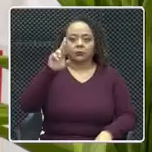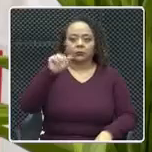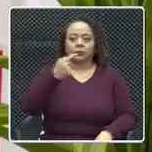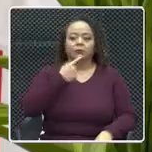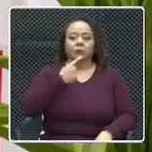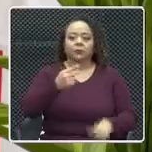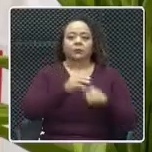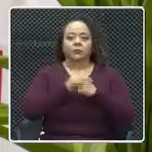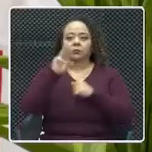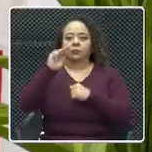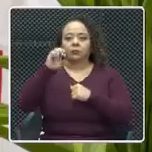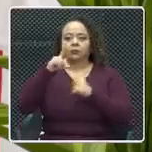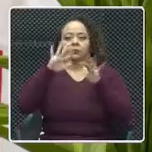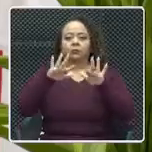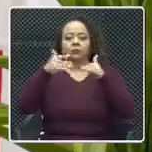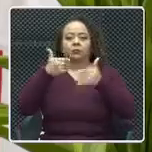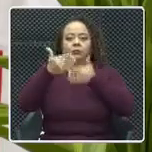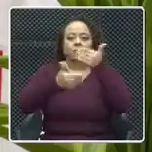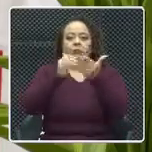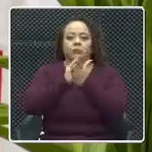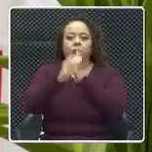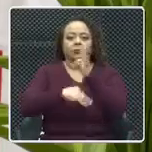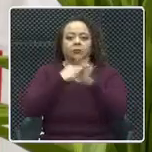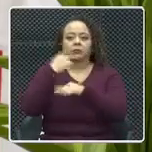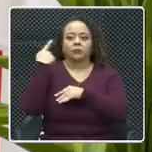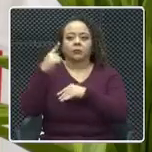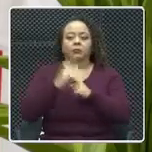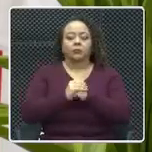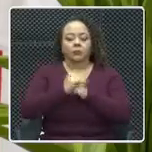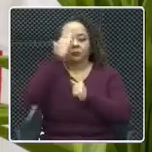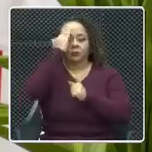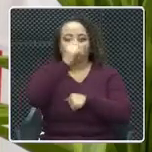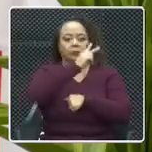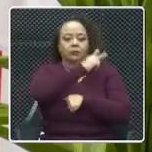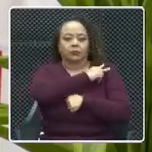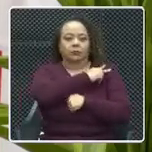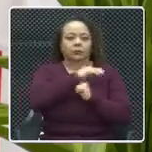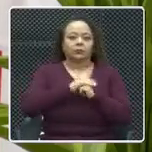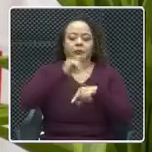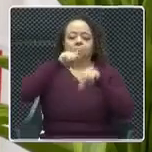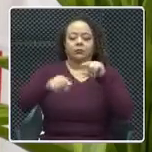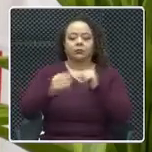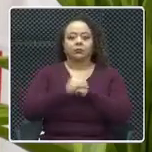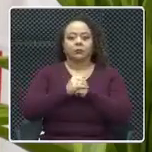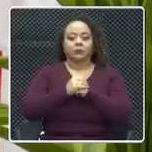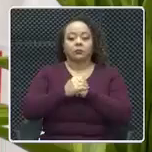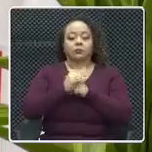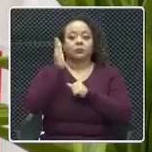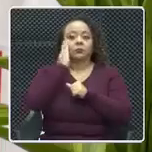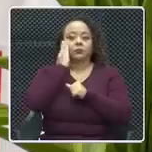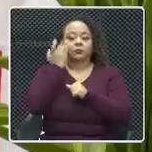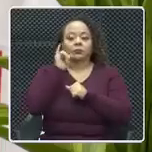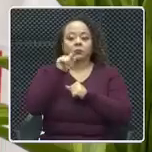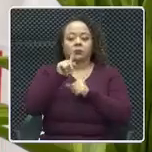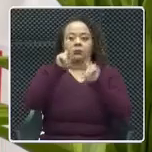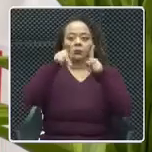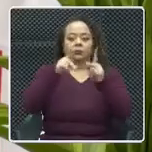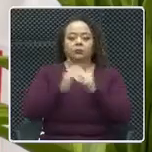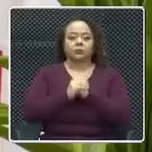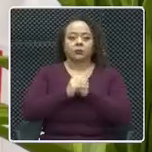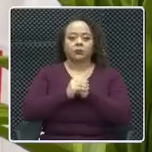el caso del MEP, ¿cómo procesan este tipo de riesgos? Ya que el jefe inmediato no puede determinar si a una persona se